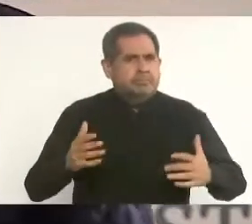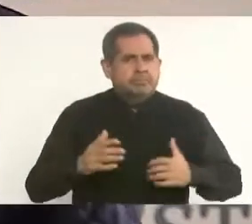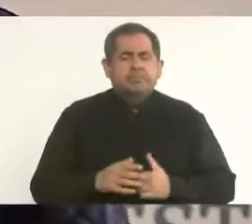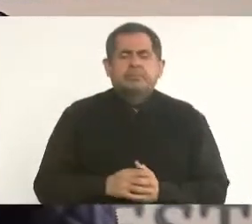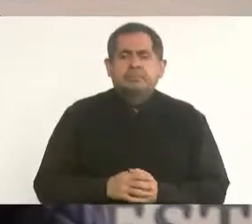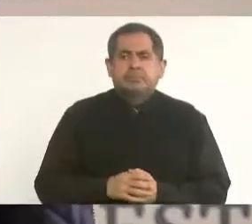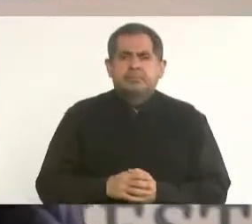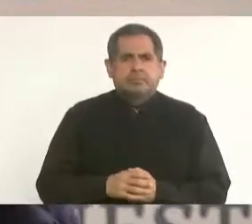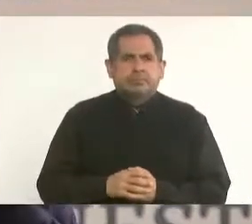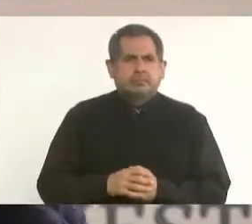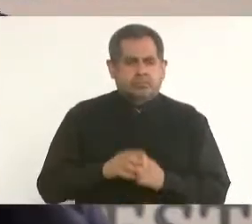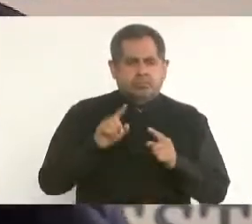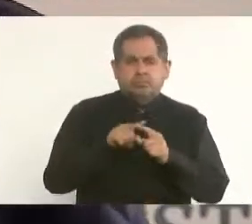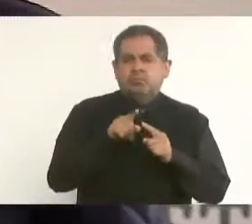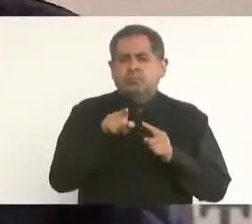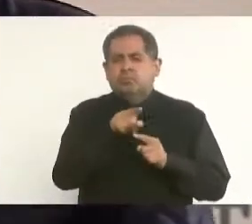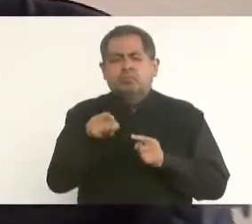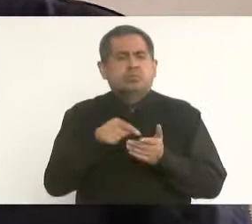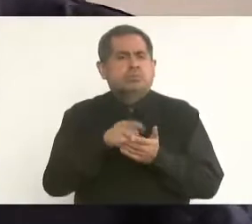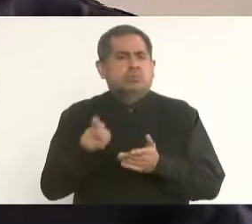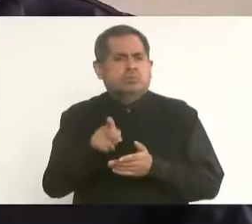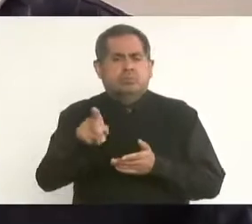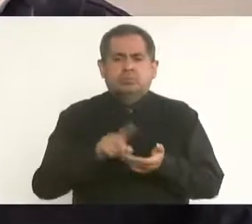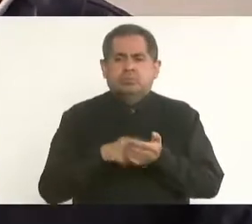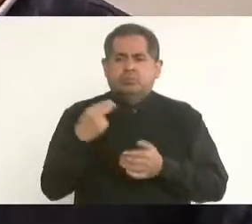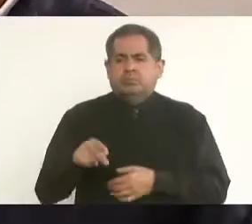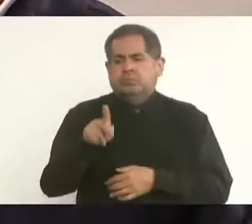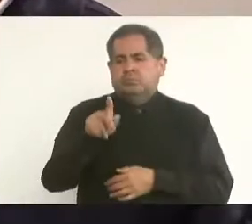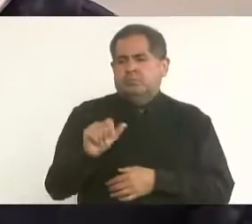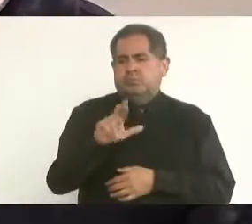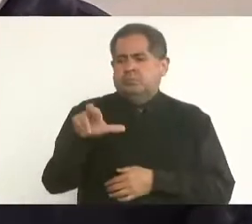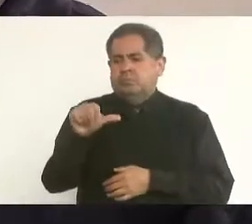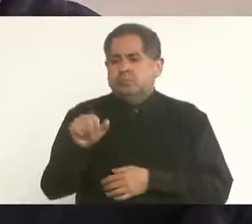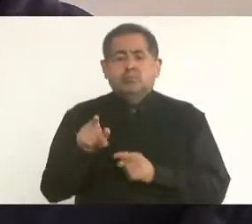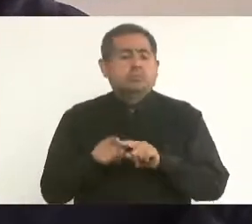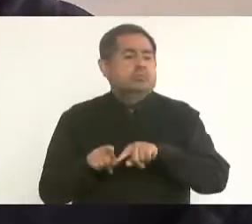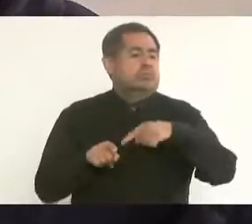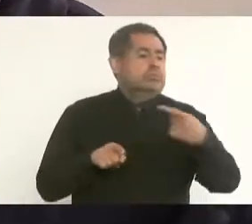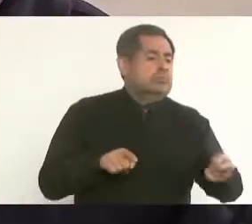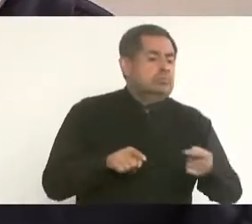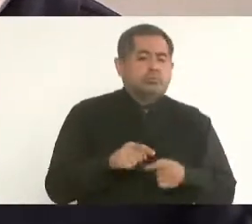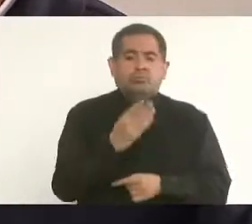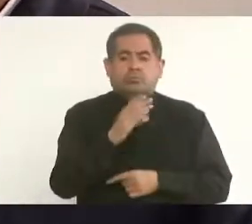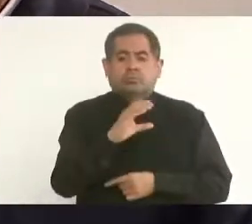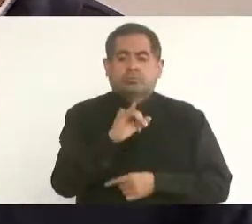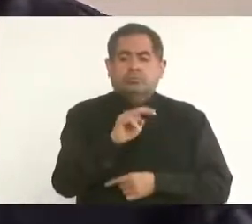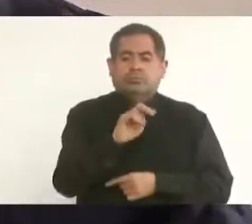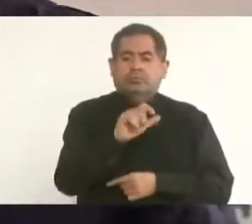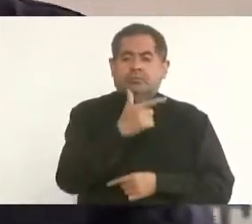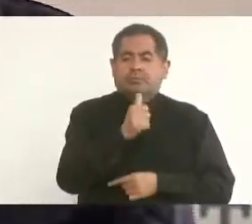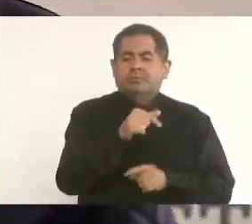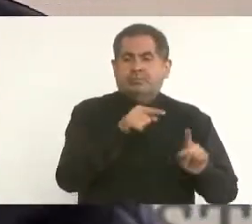uno de Parras y otro de Cuatro Ciénegas.